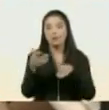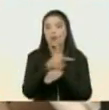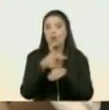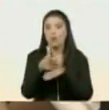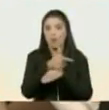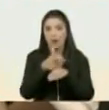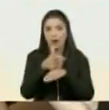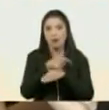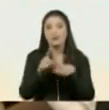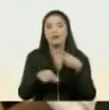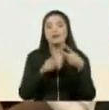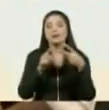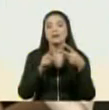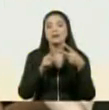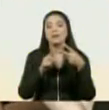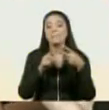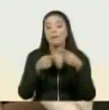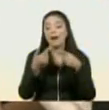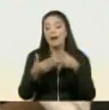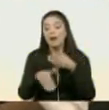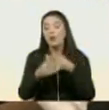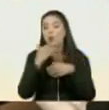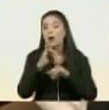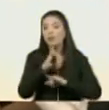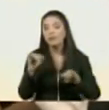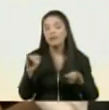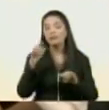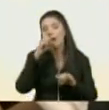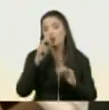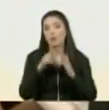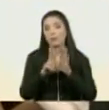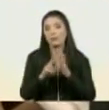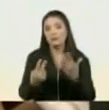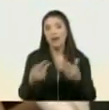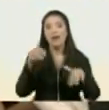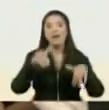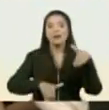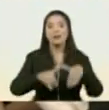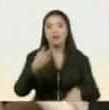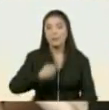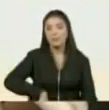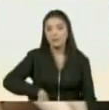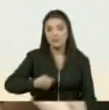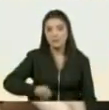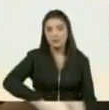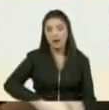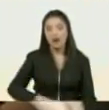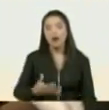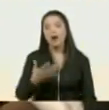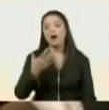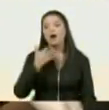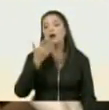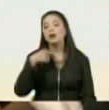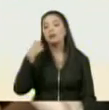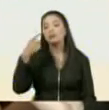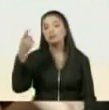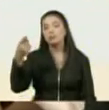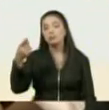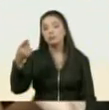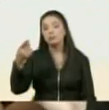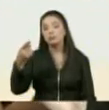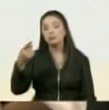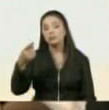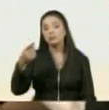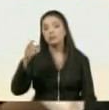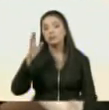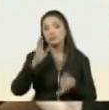segundo semestre del año 2017 y elecciones presidenciales el último trimestre